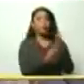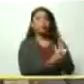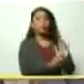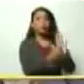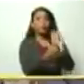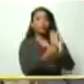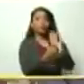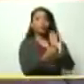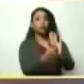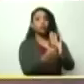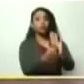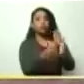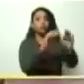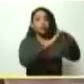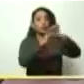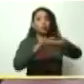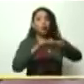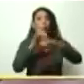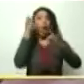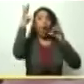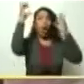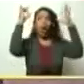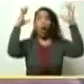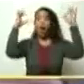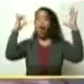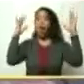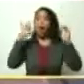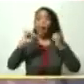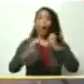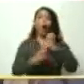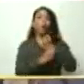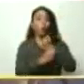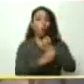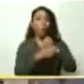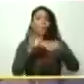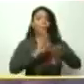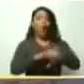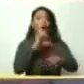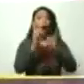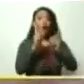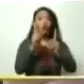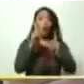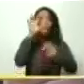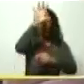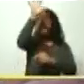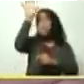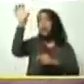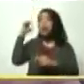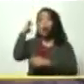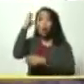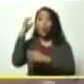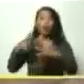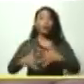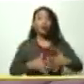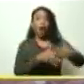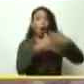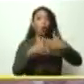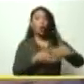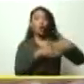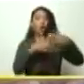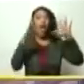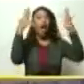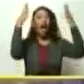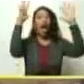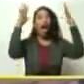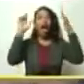de la llamada aventura guaidocista porque cuando algunos países de Europa y los Estados Unidos de Norteamérica celebran